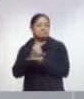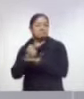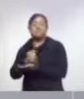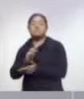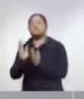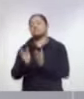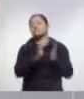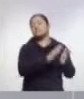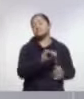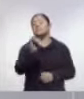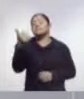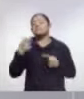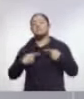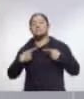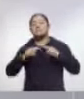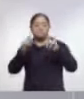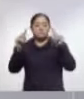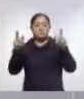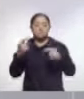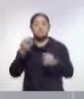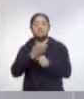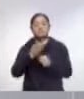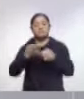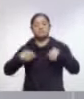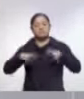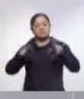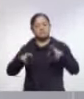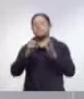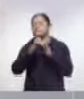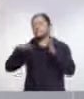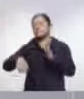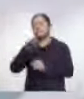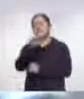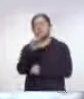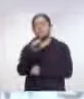tlaxcaltecas que también nos están representando, como Erick Salvador. Veamos qué pasa con él.